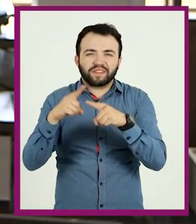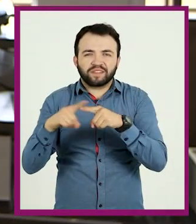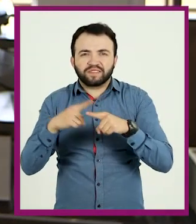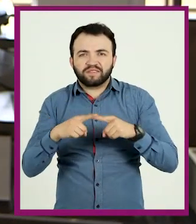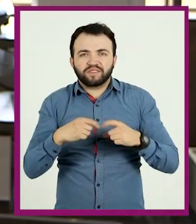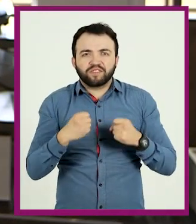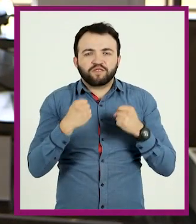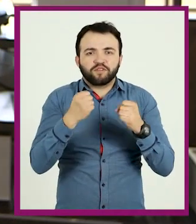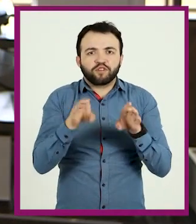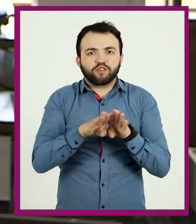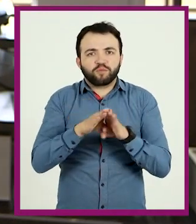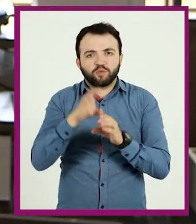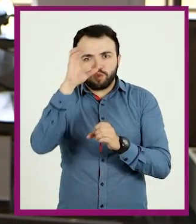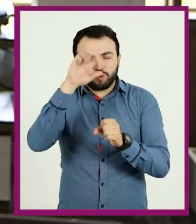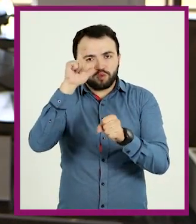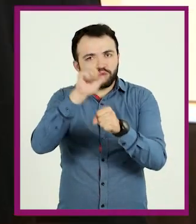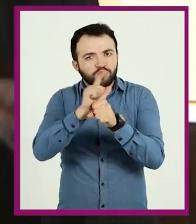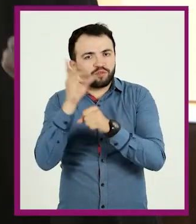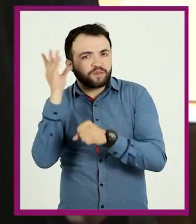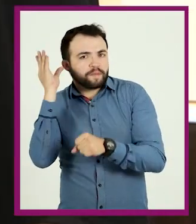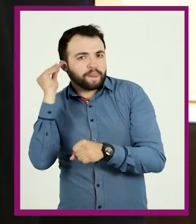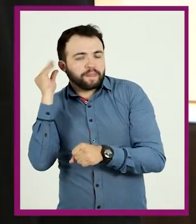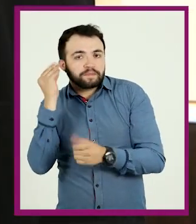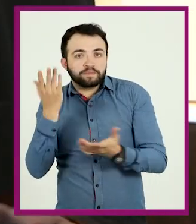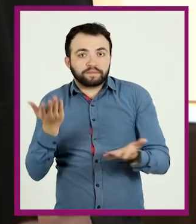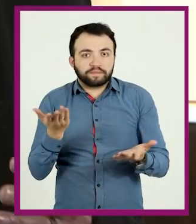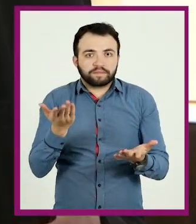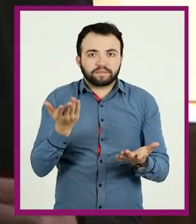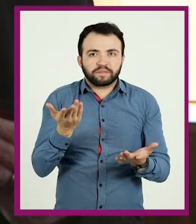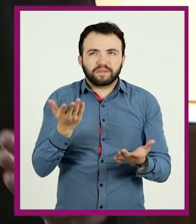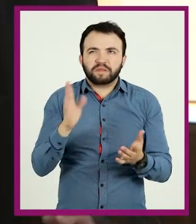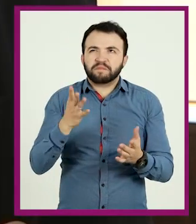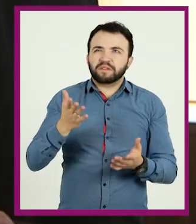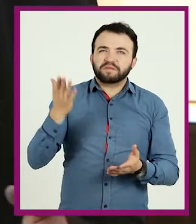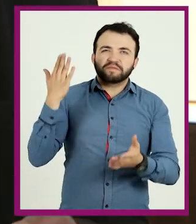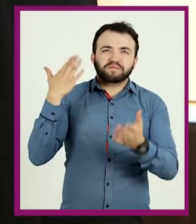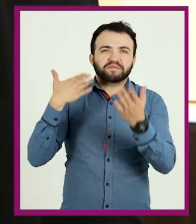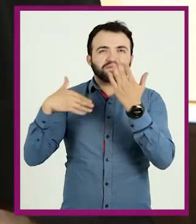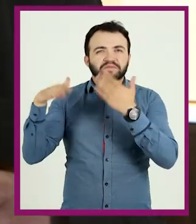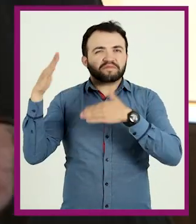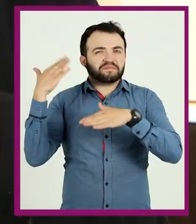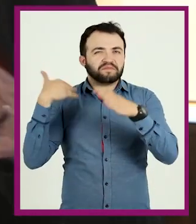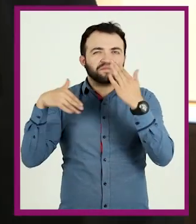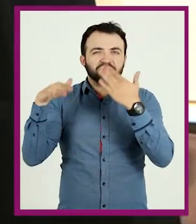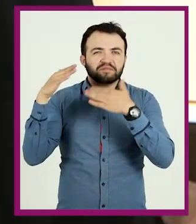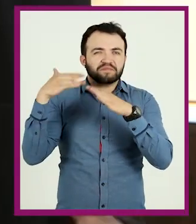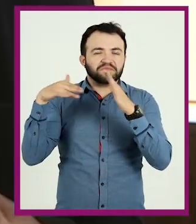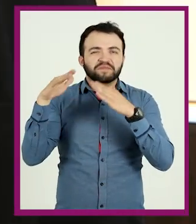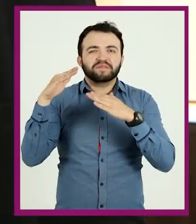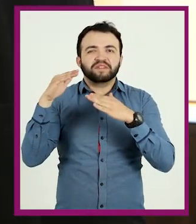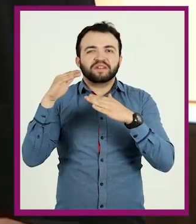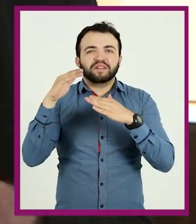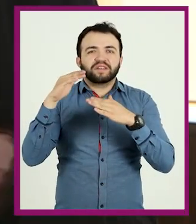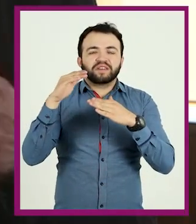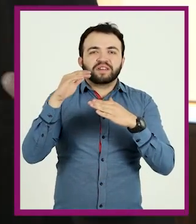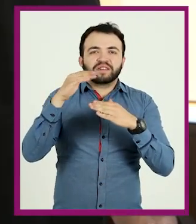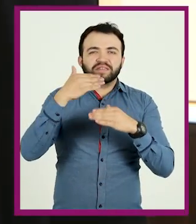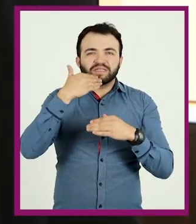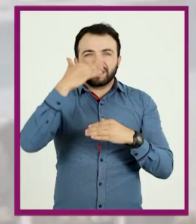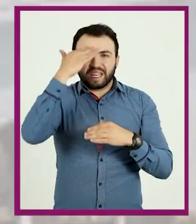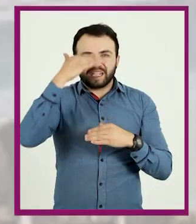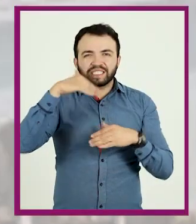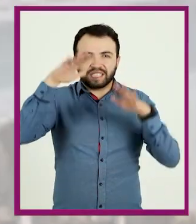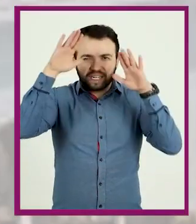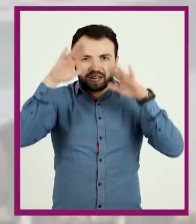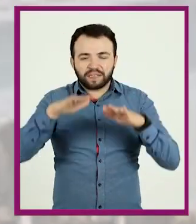fue desarrollando una cultura musical. Y cabe señalar que por ahí del siglo VI empezó a expandirse el Islam en toda